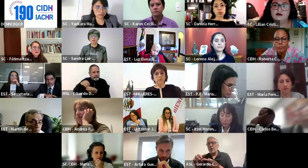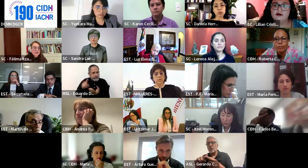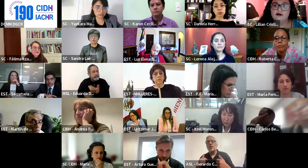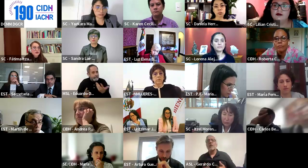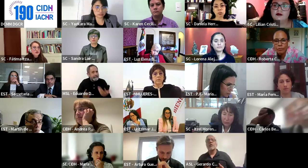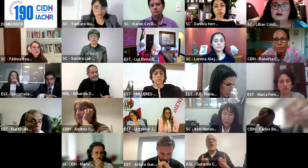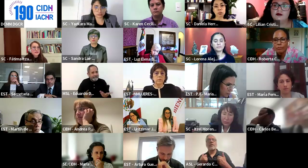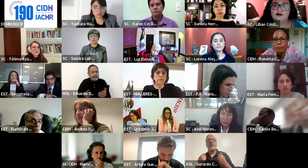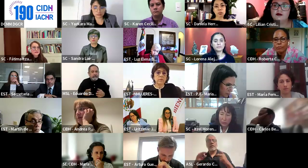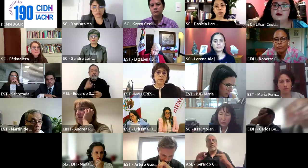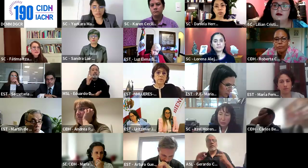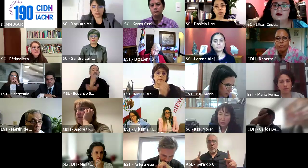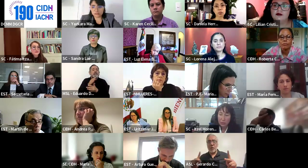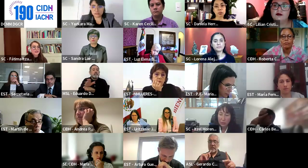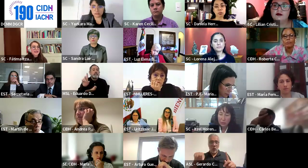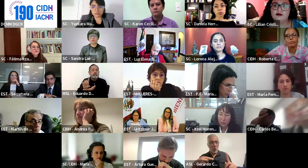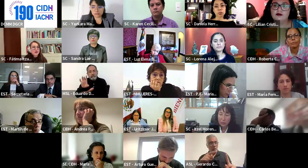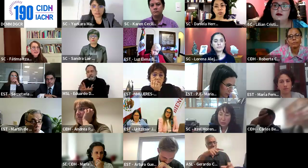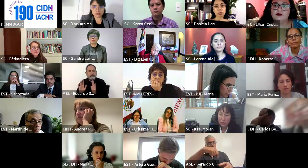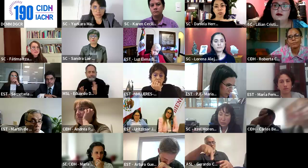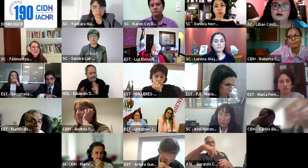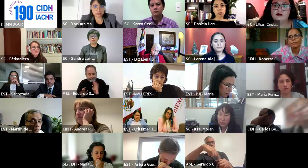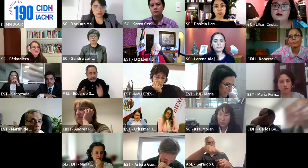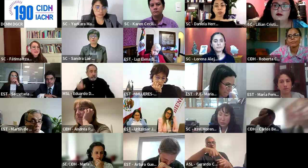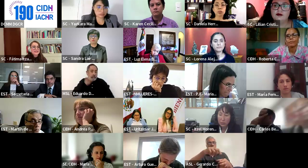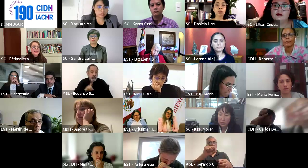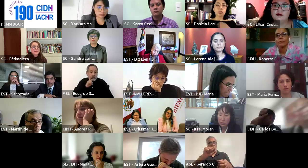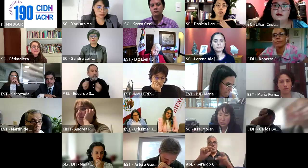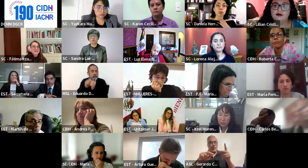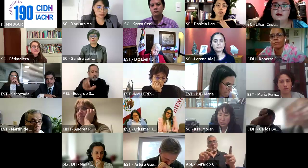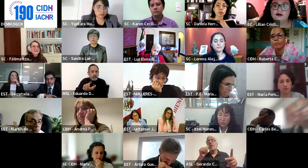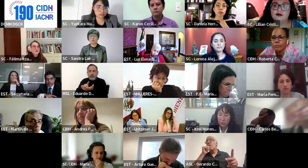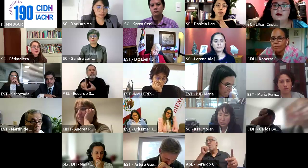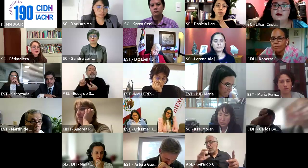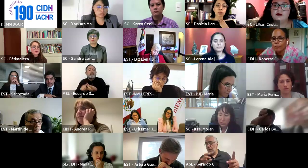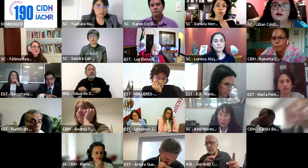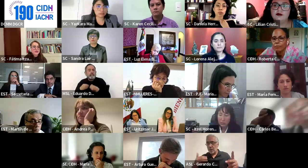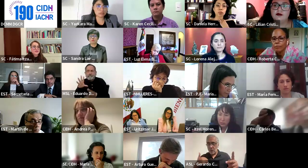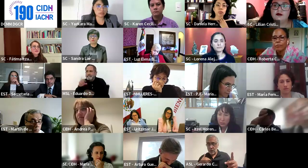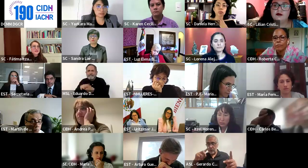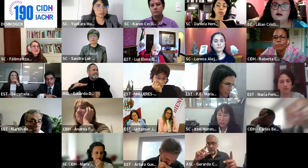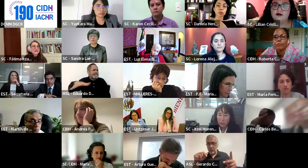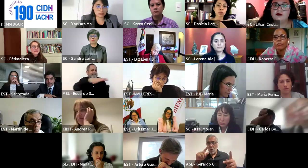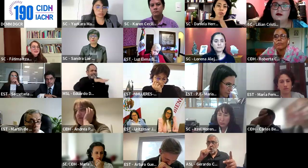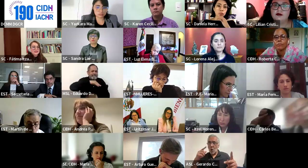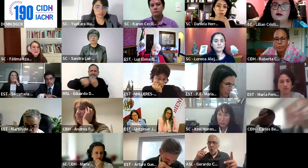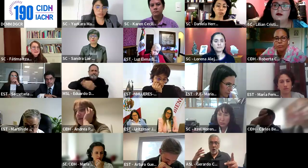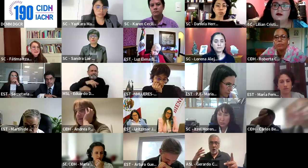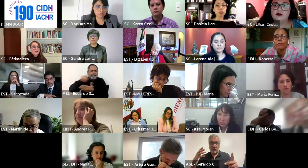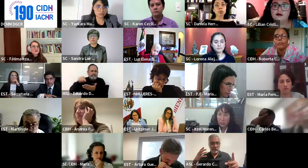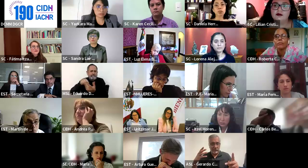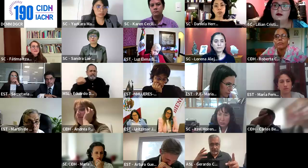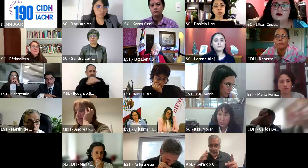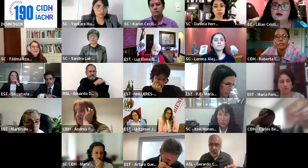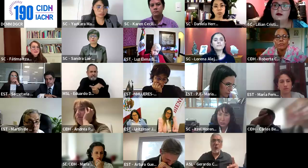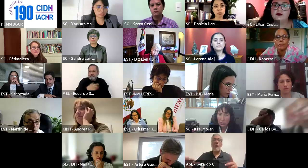aquellos que tienen que ver con temas de discapacidad, porque las mujeres con discapacidad están presentes en todos los espacios y tienen